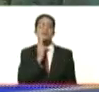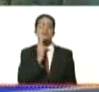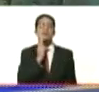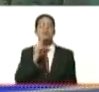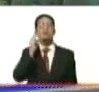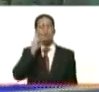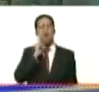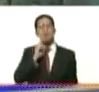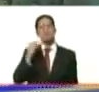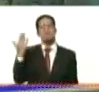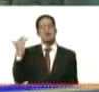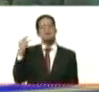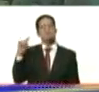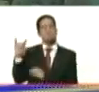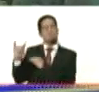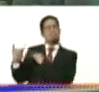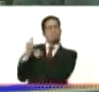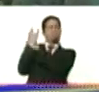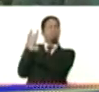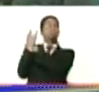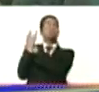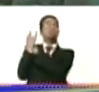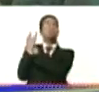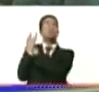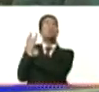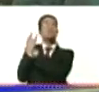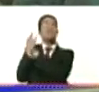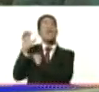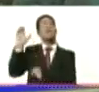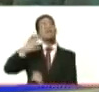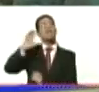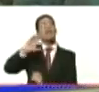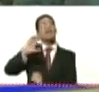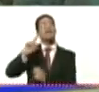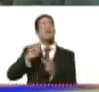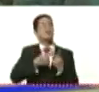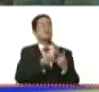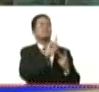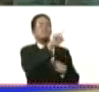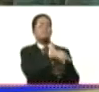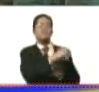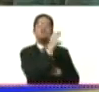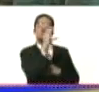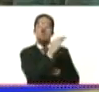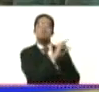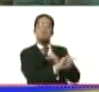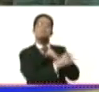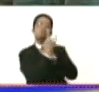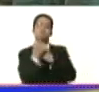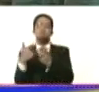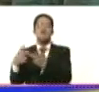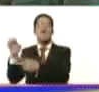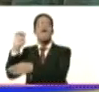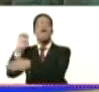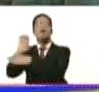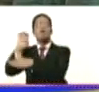ya traicionado en Caracas, traicionado en Bogotá, traicionado en Quito, traicionado en